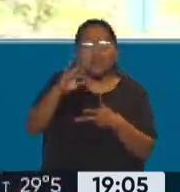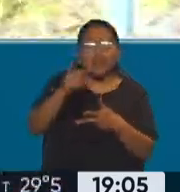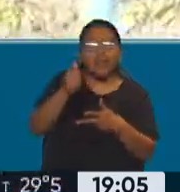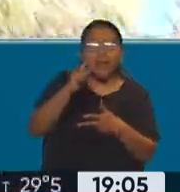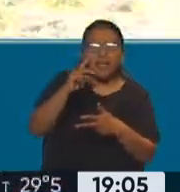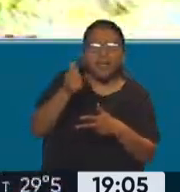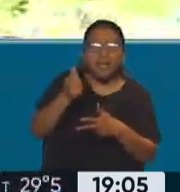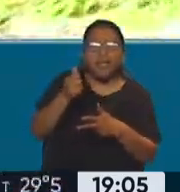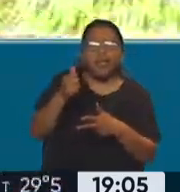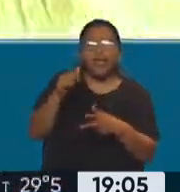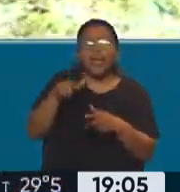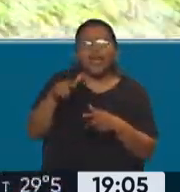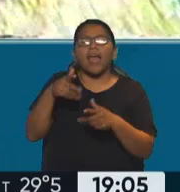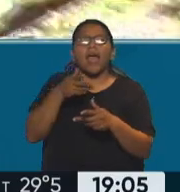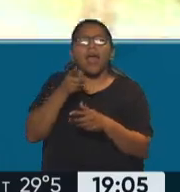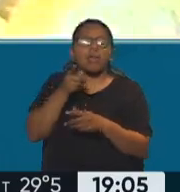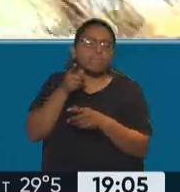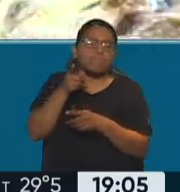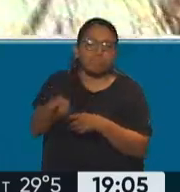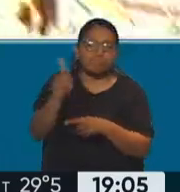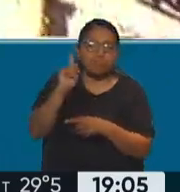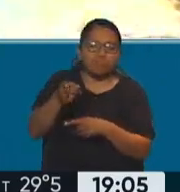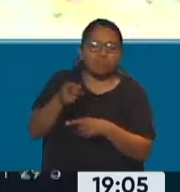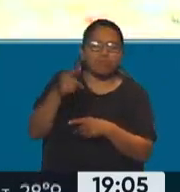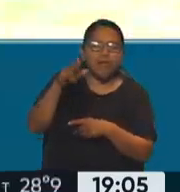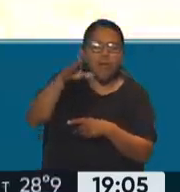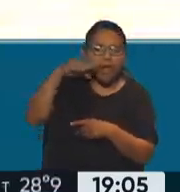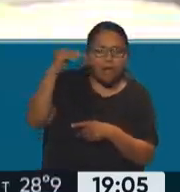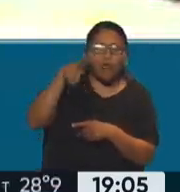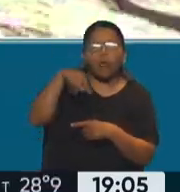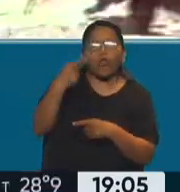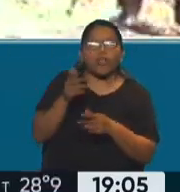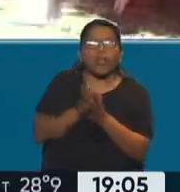argentina sigue acusando a Cristina Fernández y a muchos otros exfuncionarios